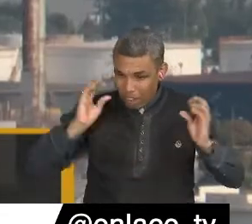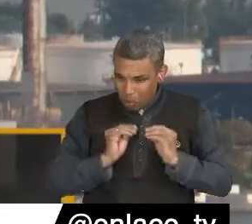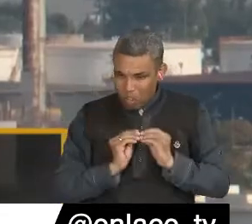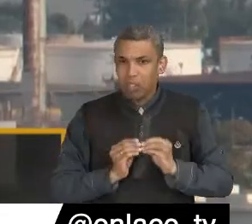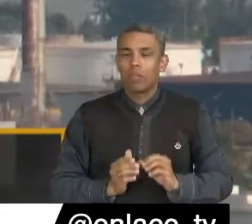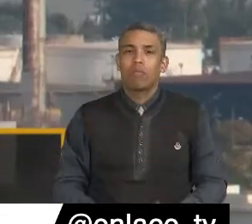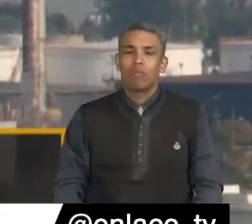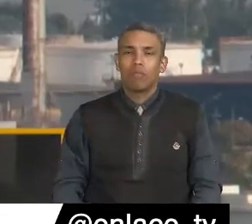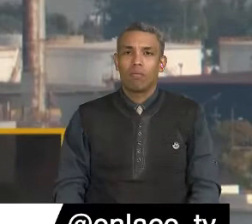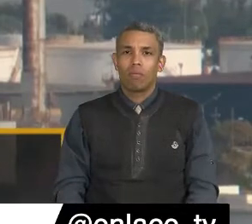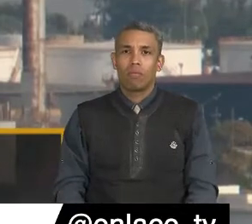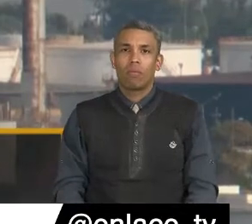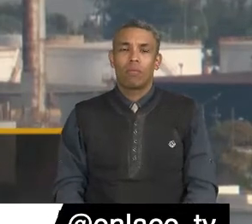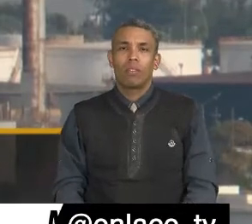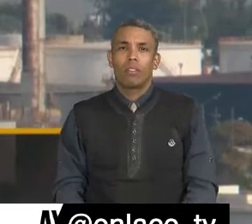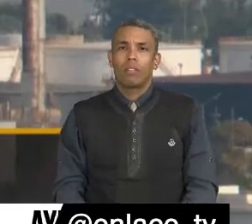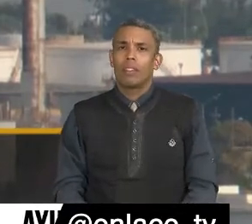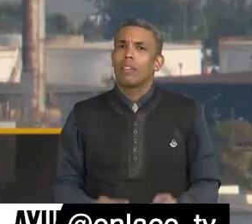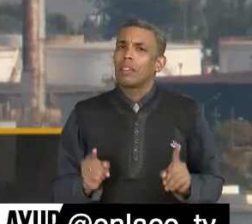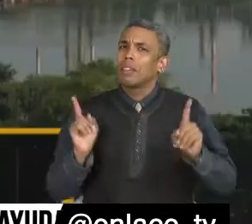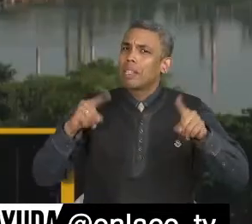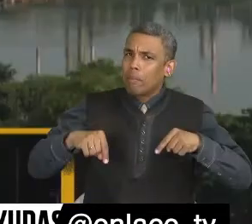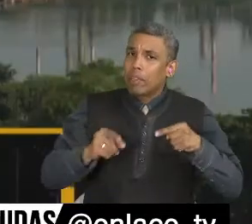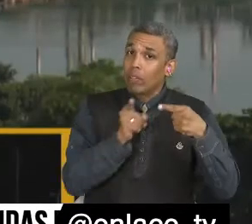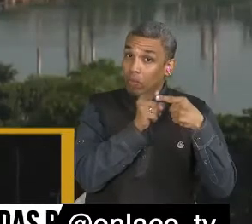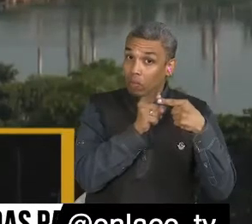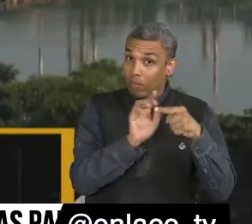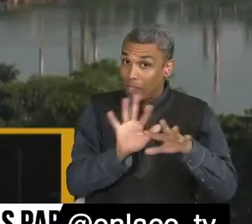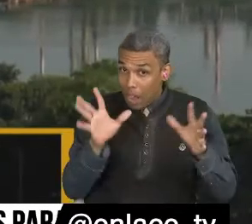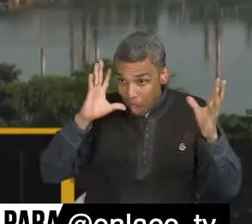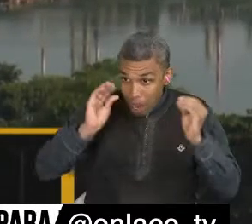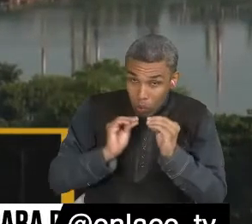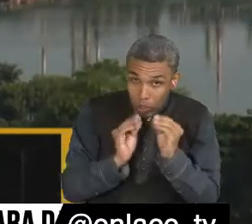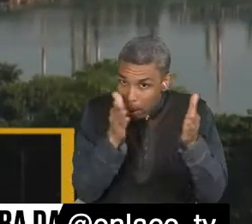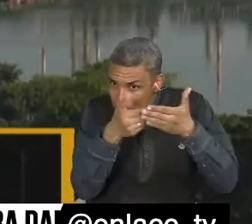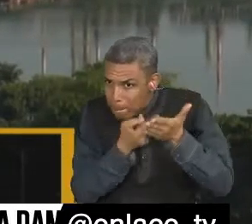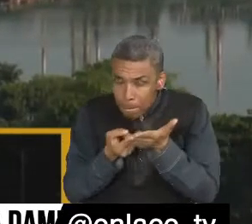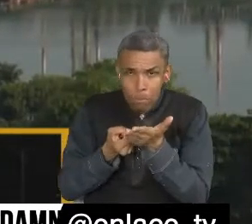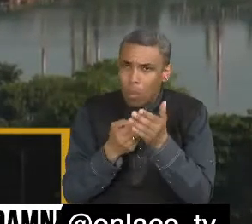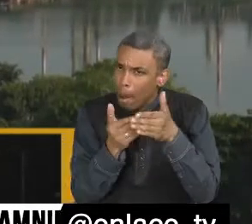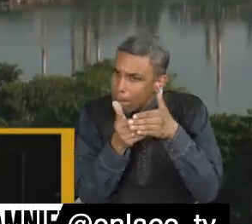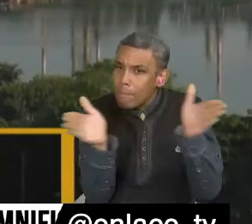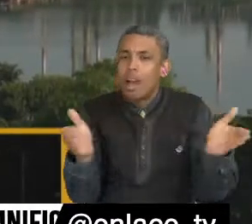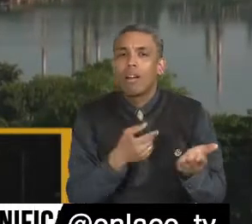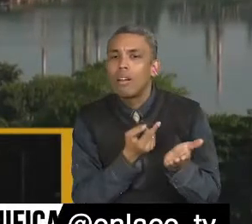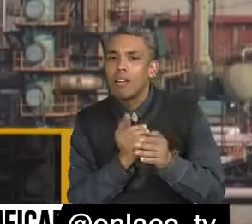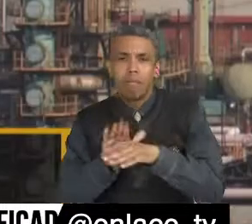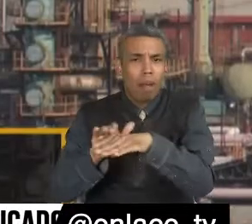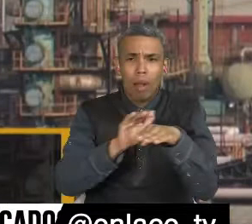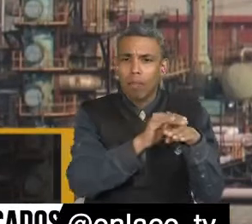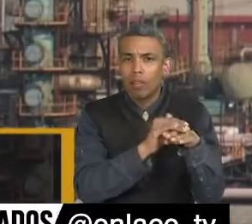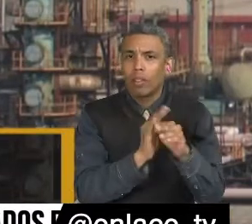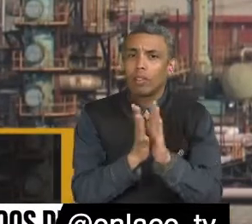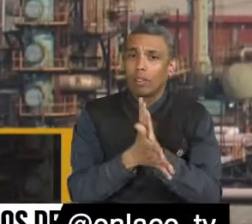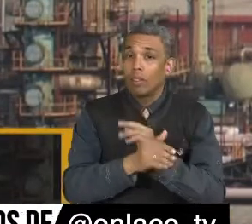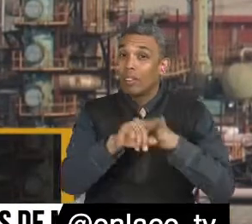Barranca. Bueno, y también se toma otra decisión, movilización, ¿para cuándo? Se define hoy también